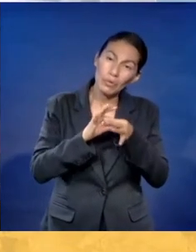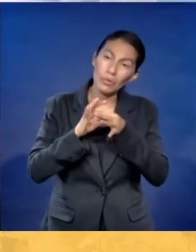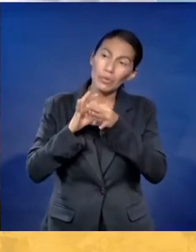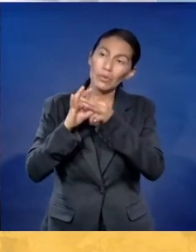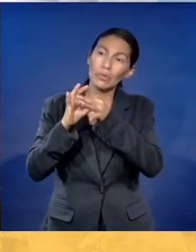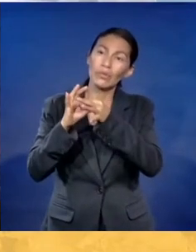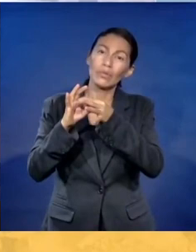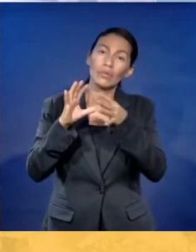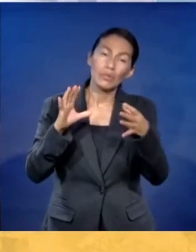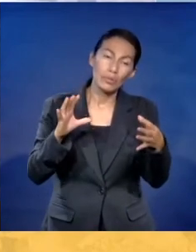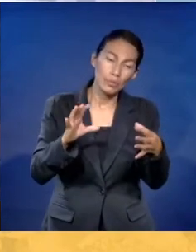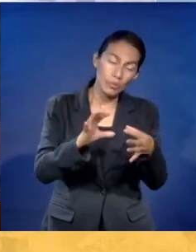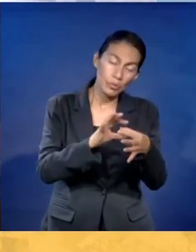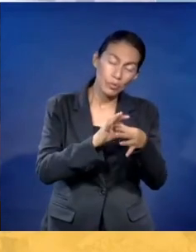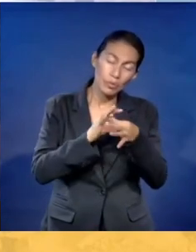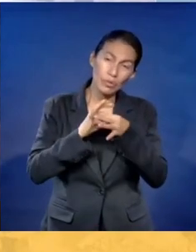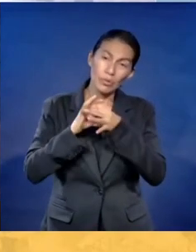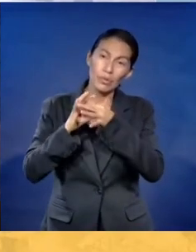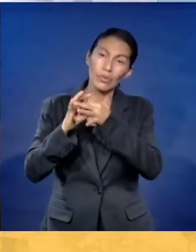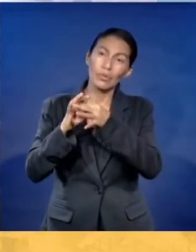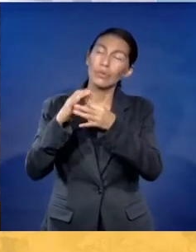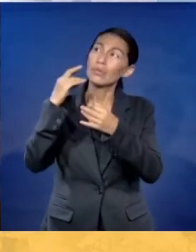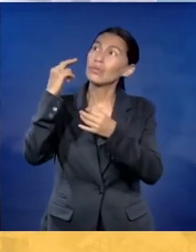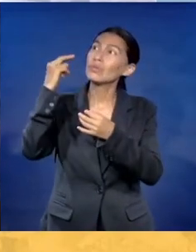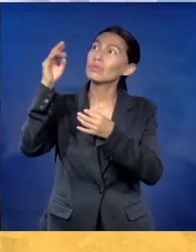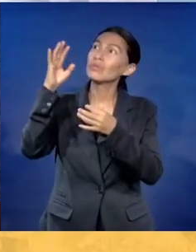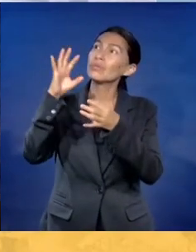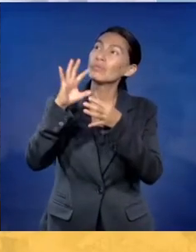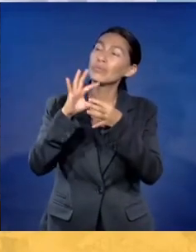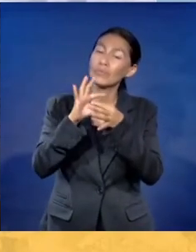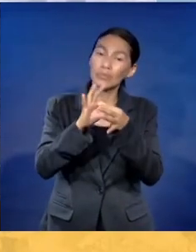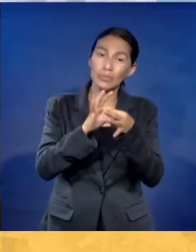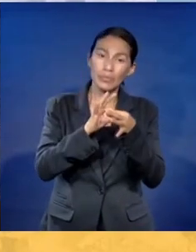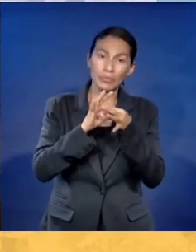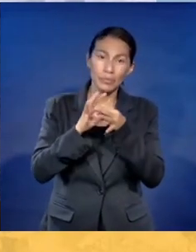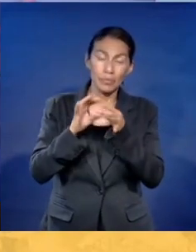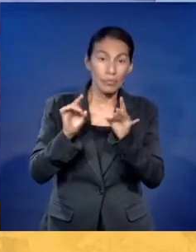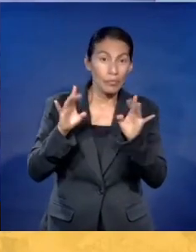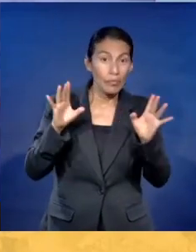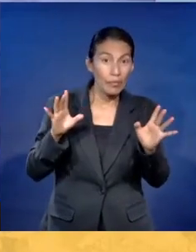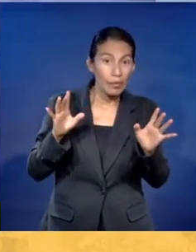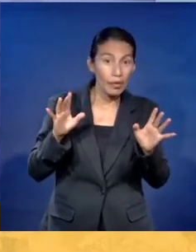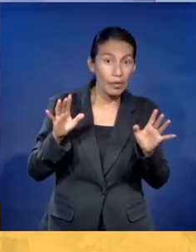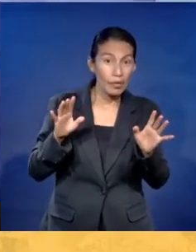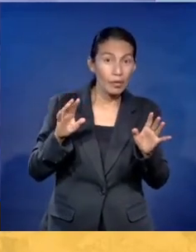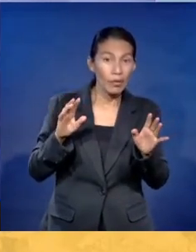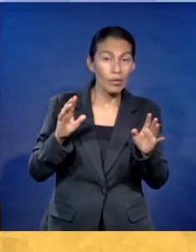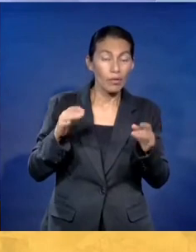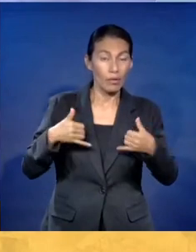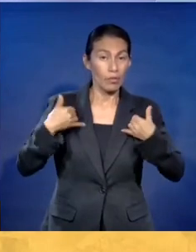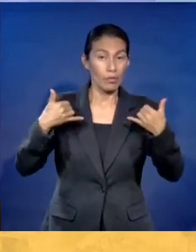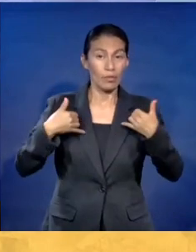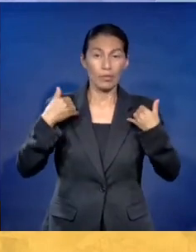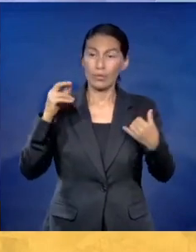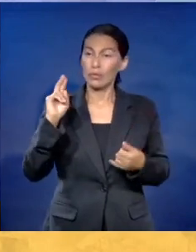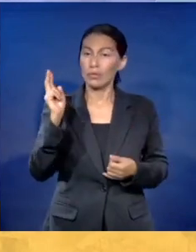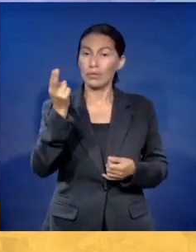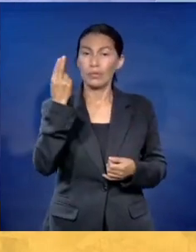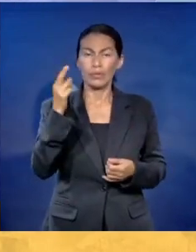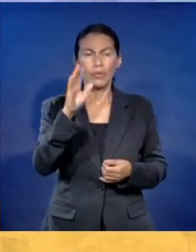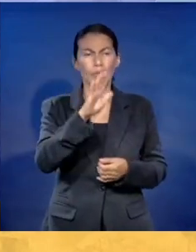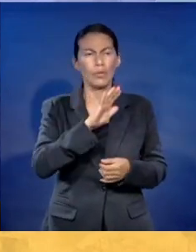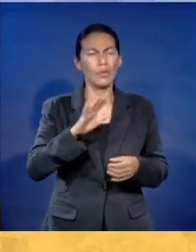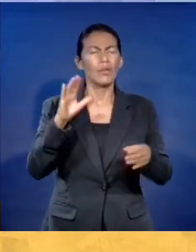de pronto pasa el coro a cantar muchachas universitarios muchachos universitarias